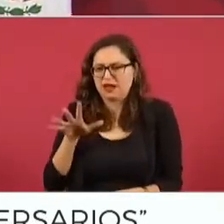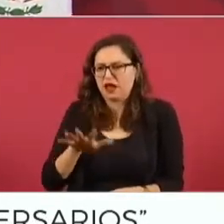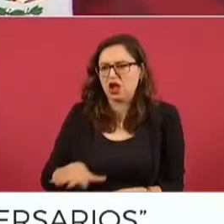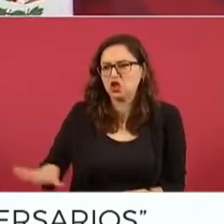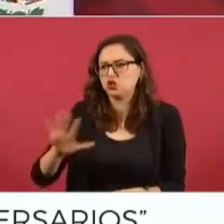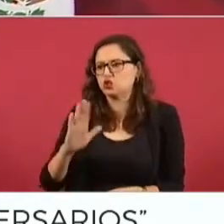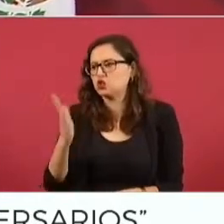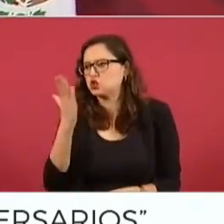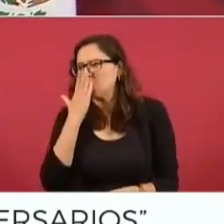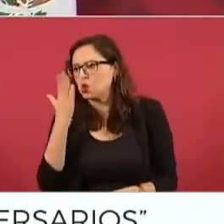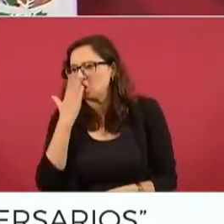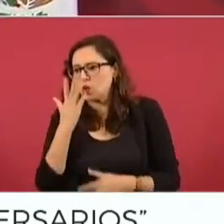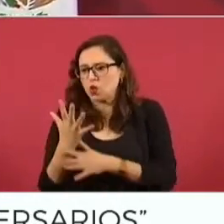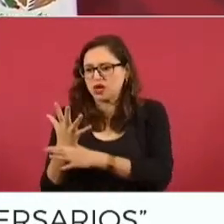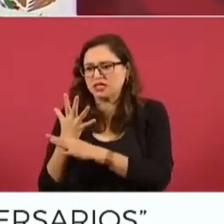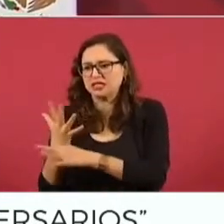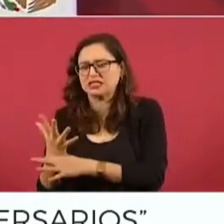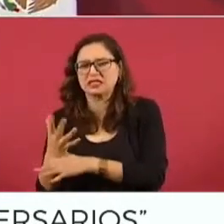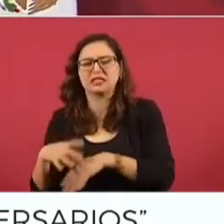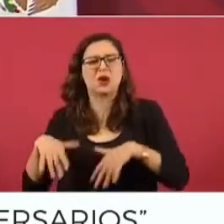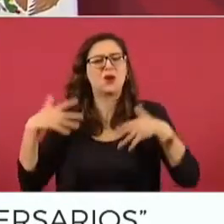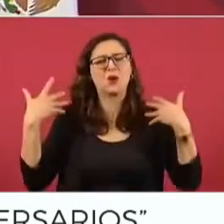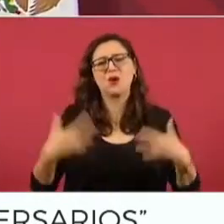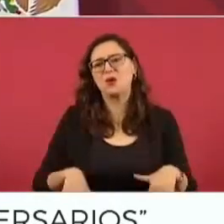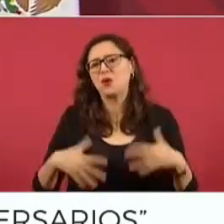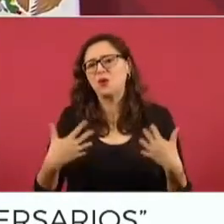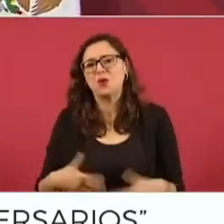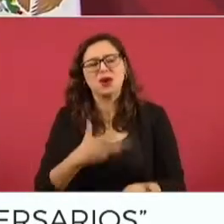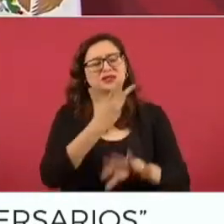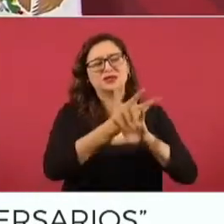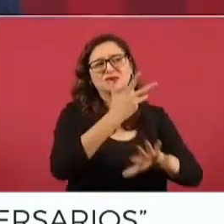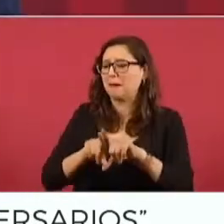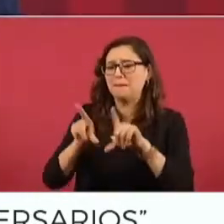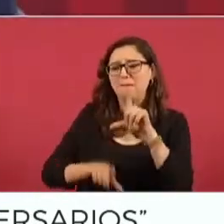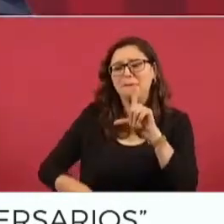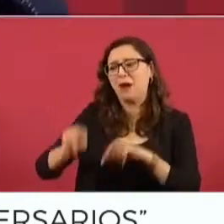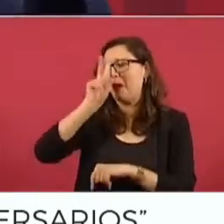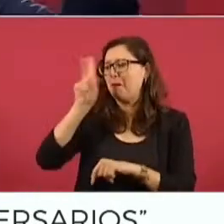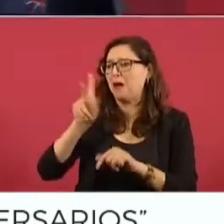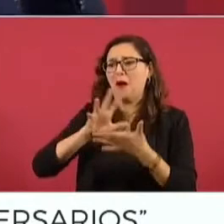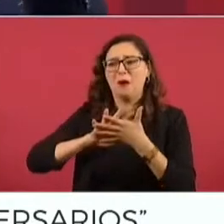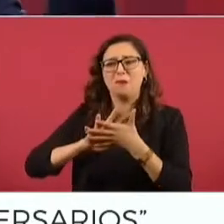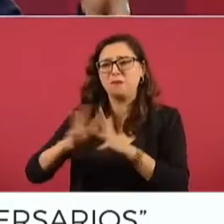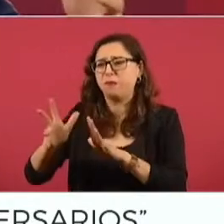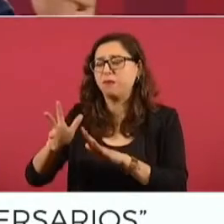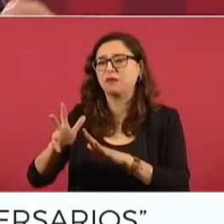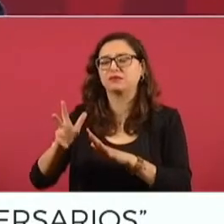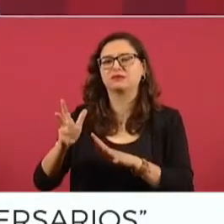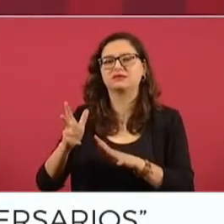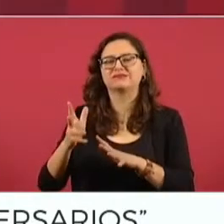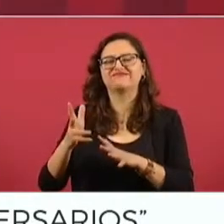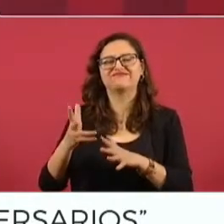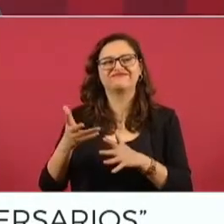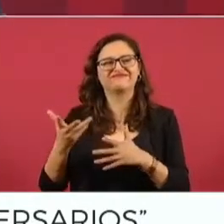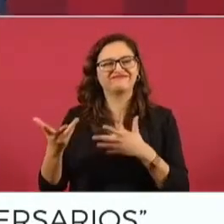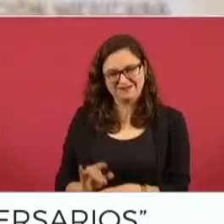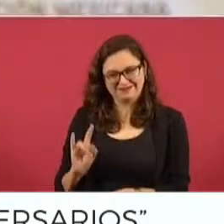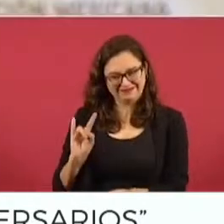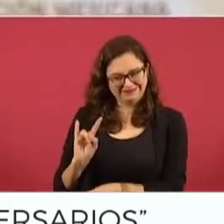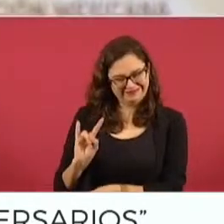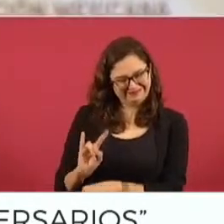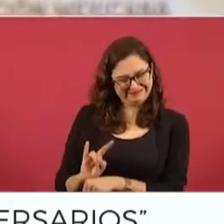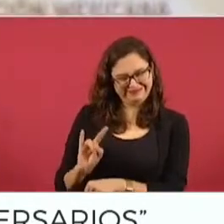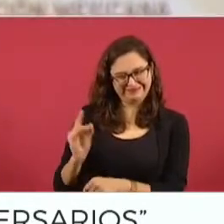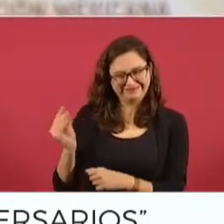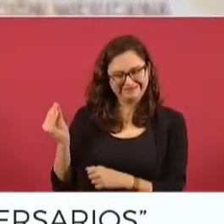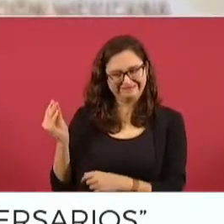de que en eeuu están advirtiendo de que no se venga méxico por la violencia está como montado